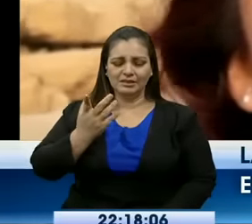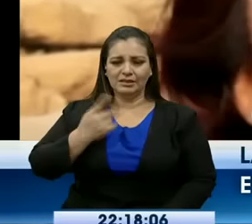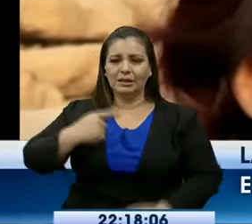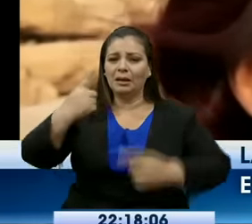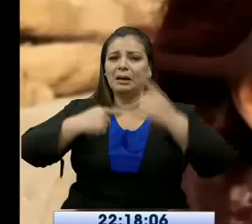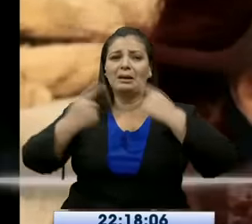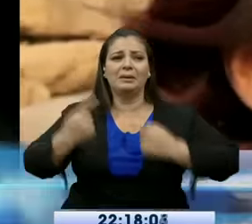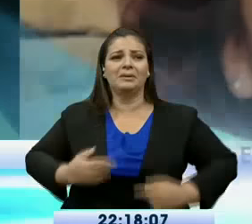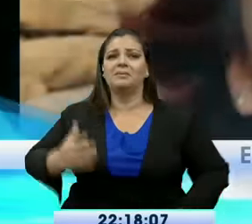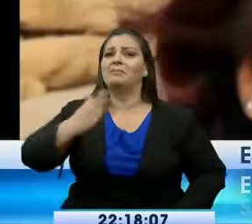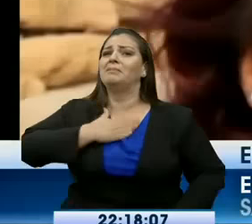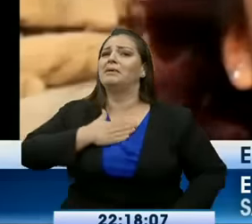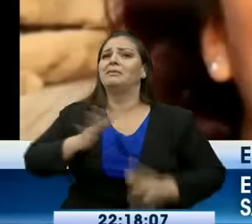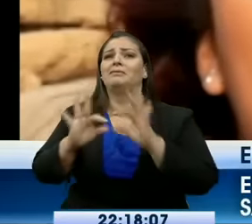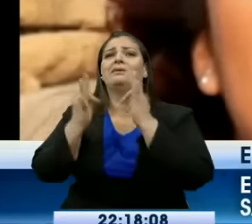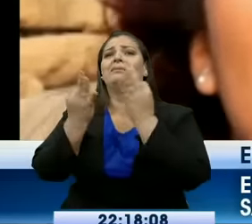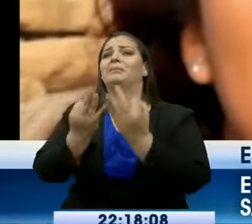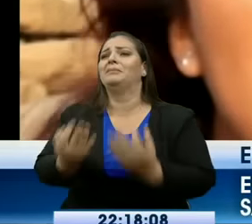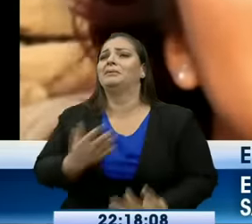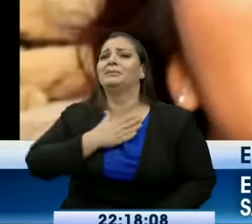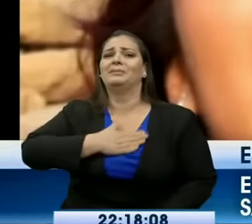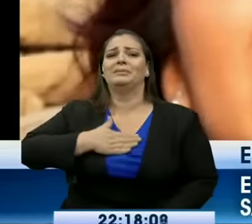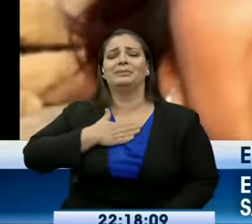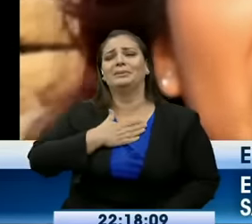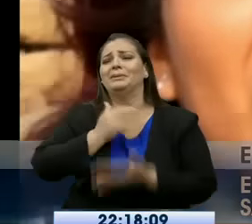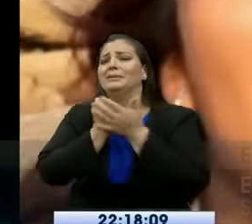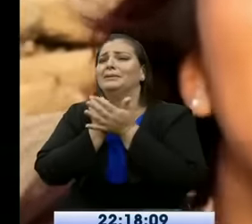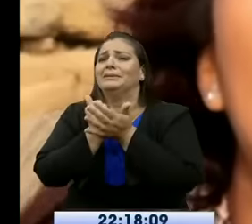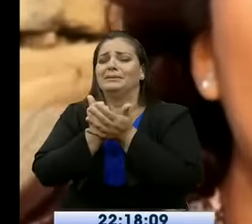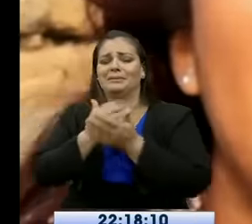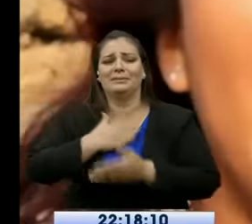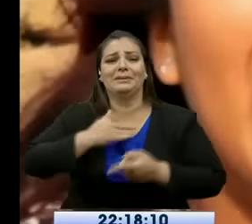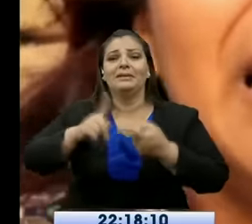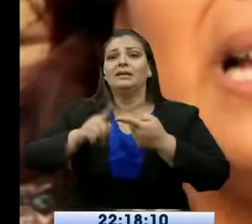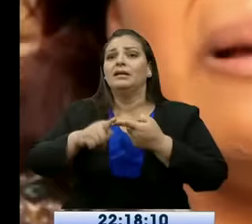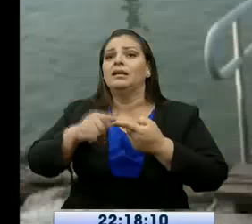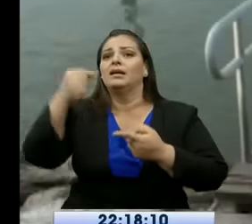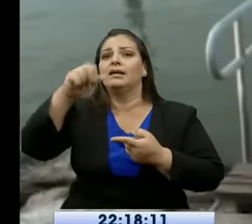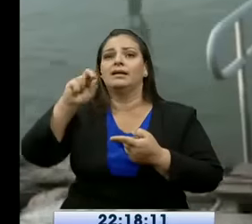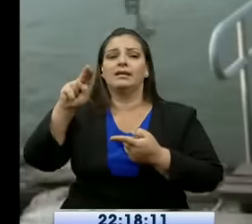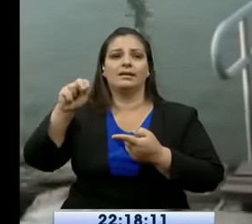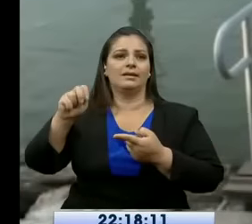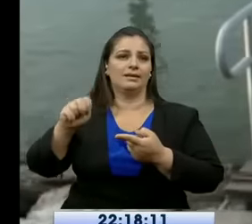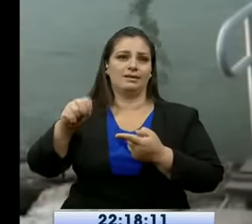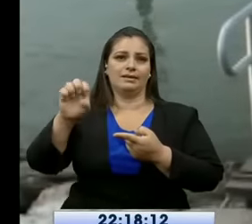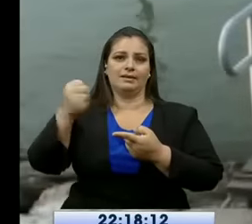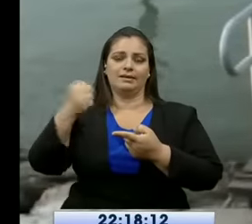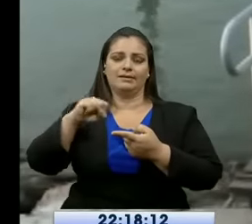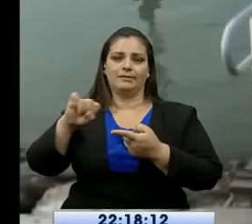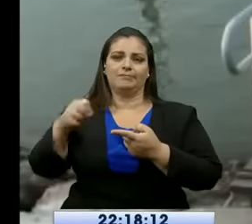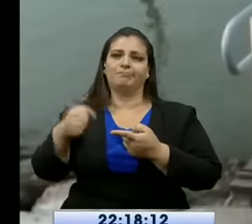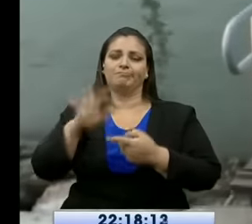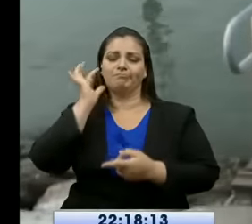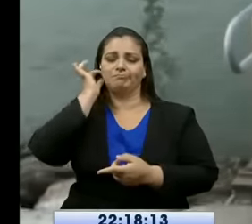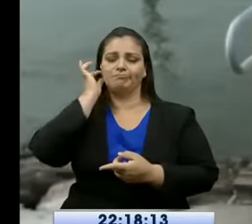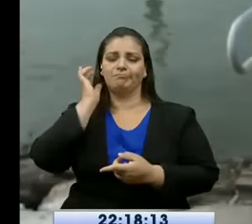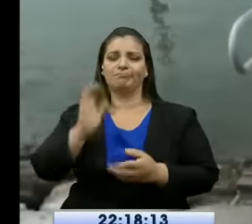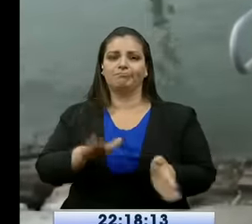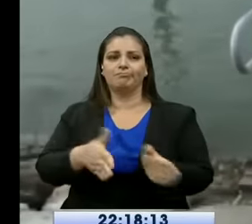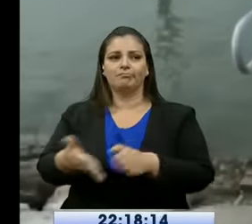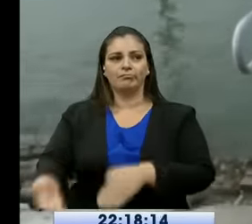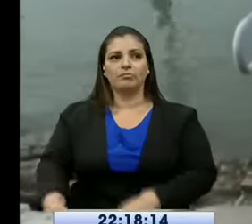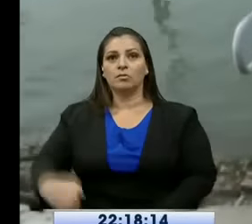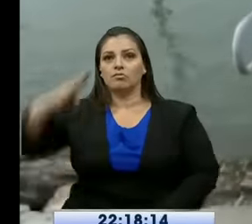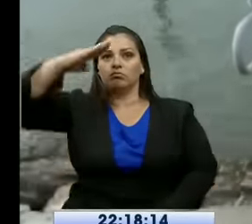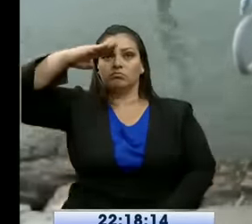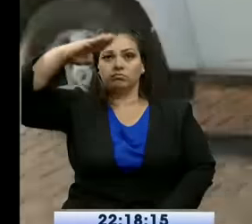Mi familia se llama William Wallace y Genesis Wallace Vera. Elementos de la Capitanía del Puerto de Salinas ayudaron